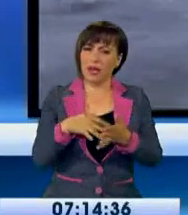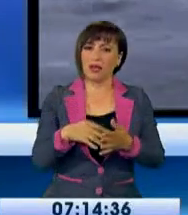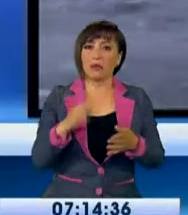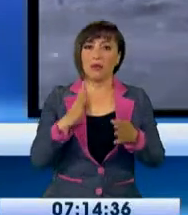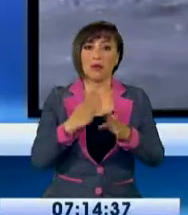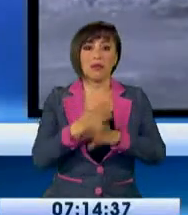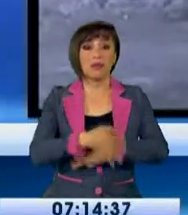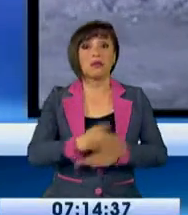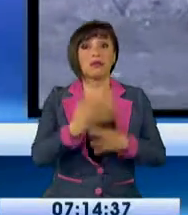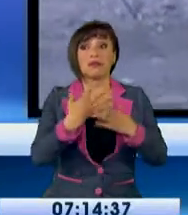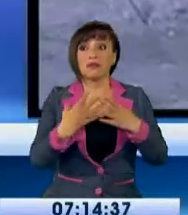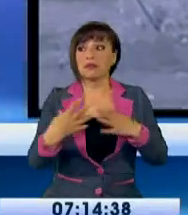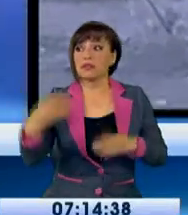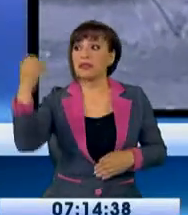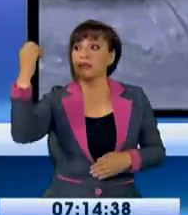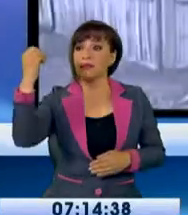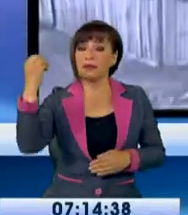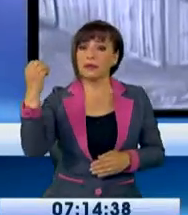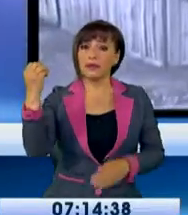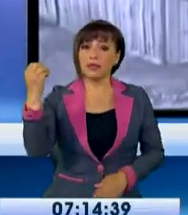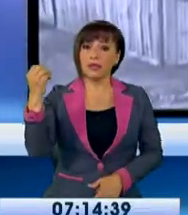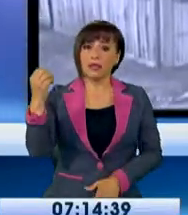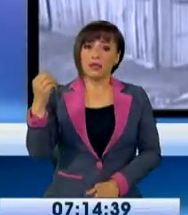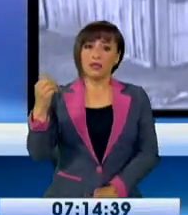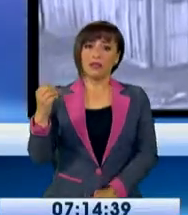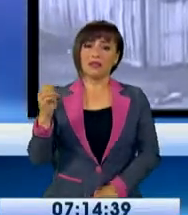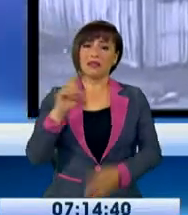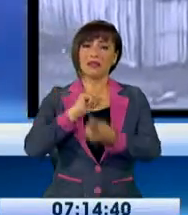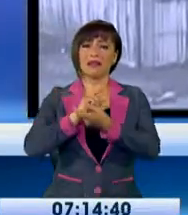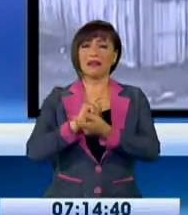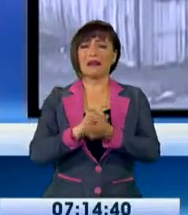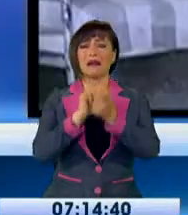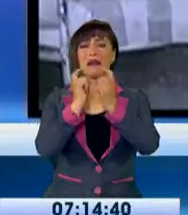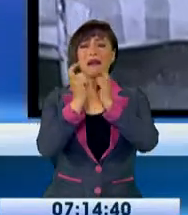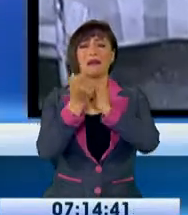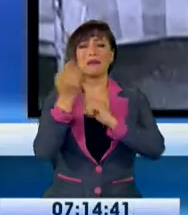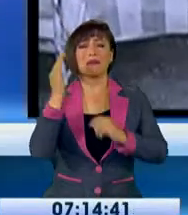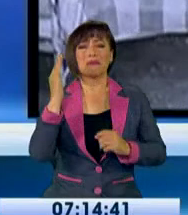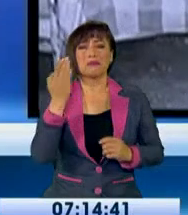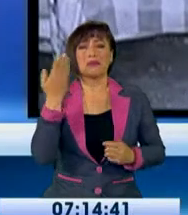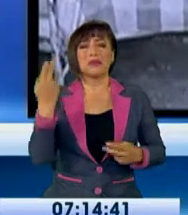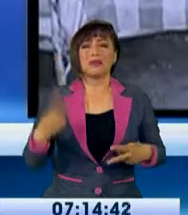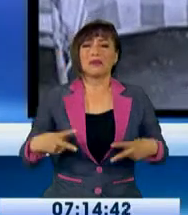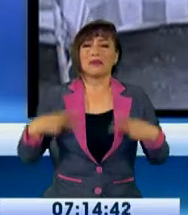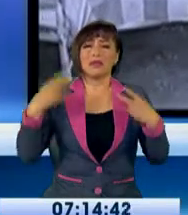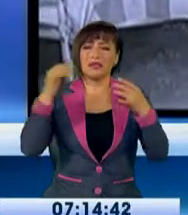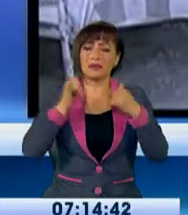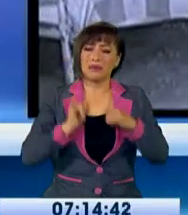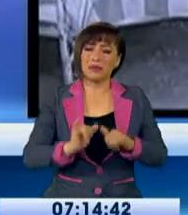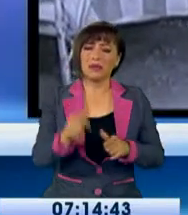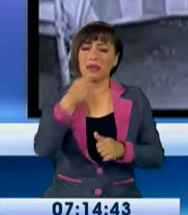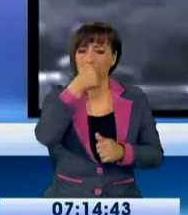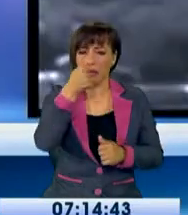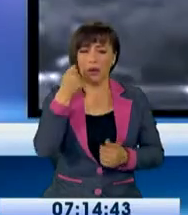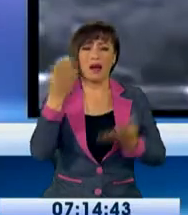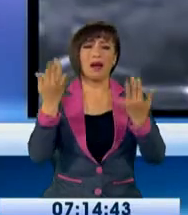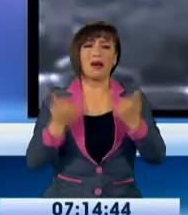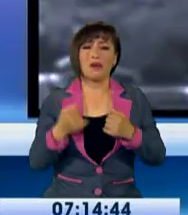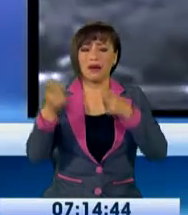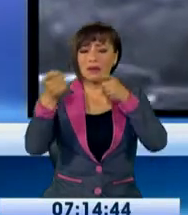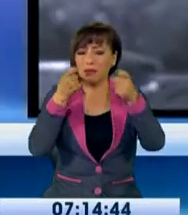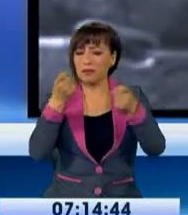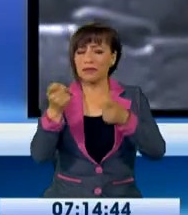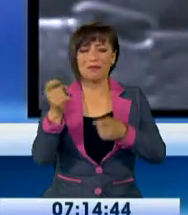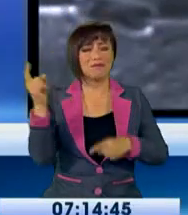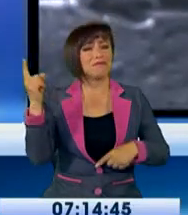fue, se deterioró totalmente y sigue en las drogas que ya ahora no hay cómo controlarlo, a